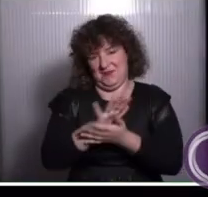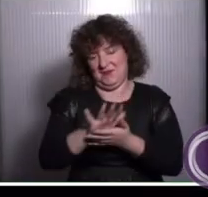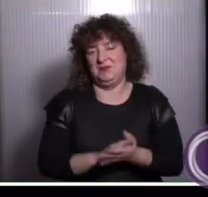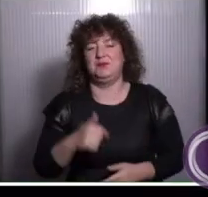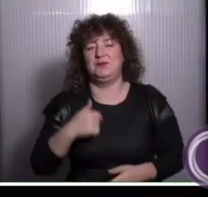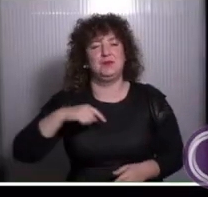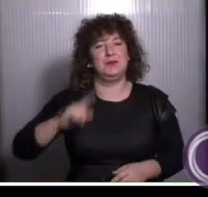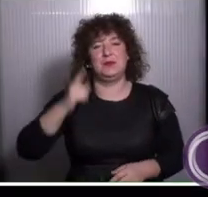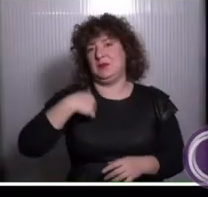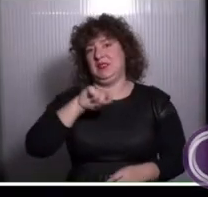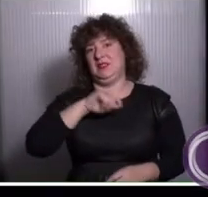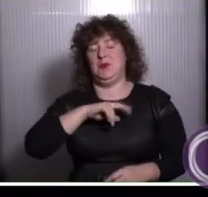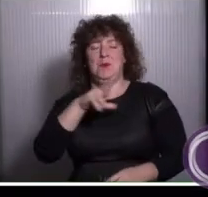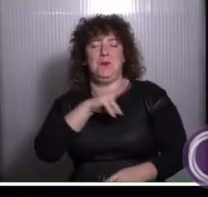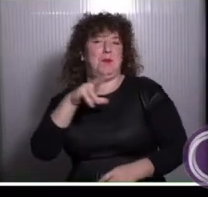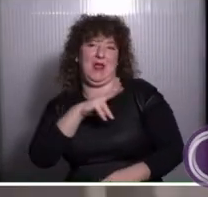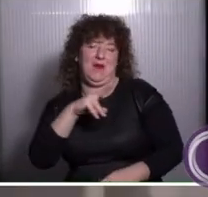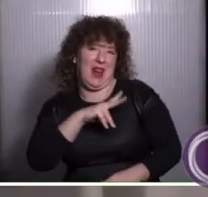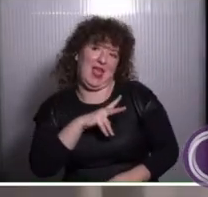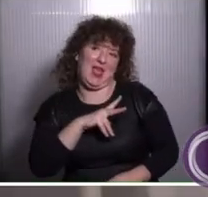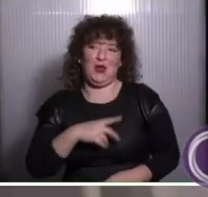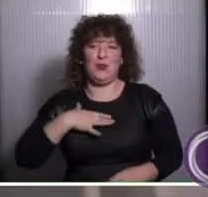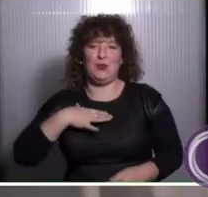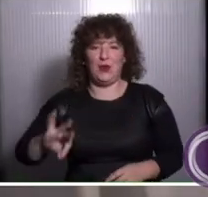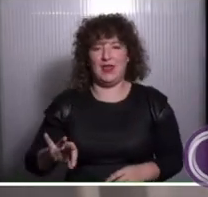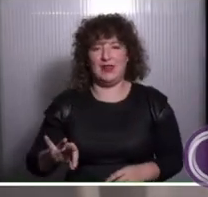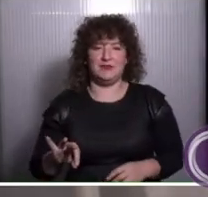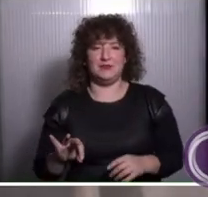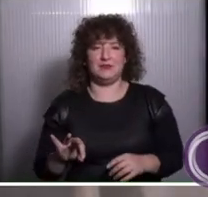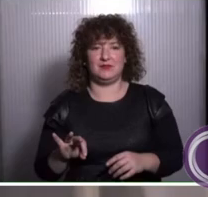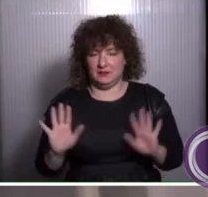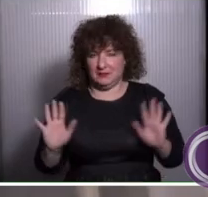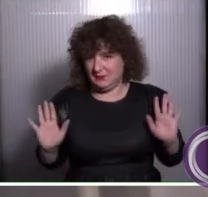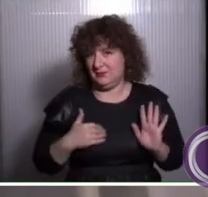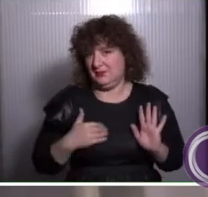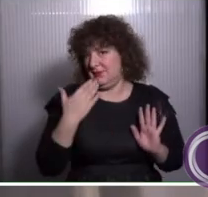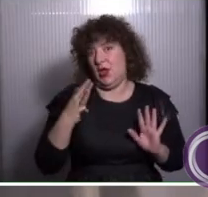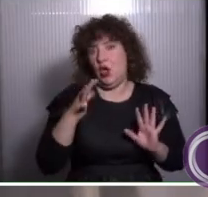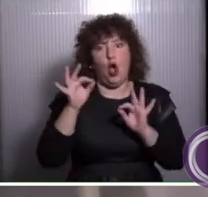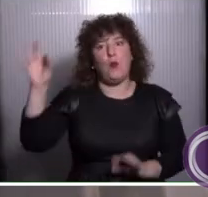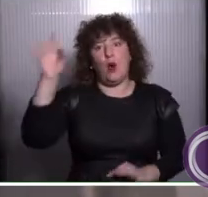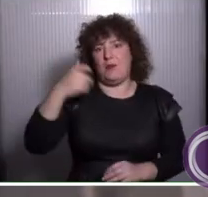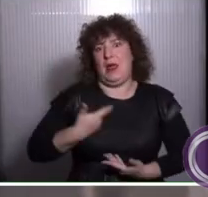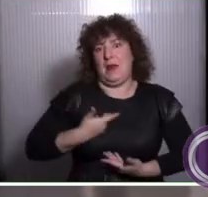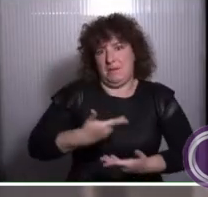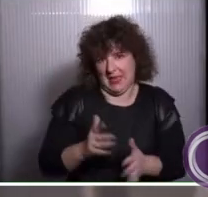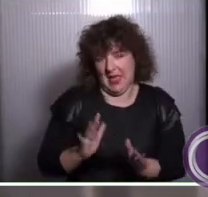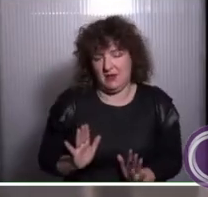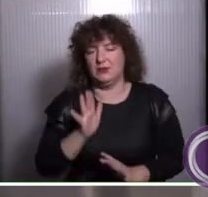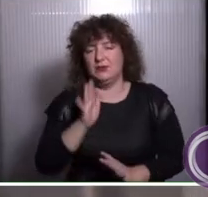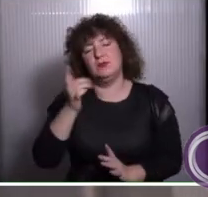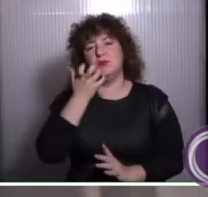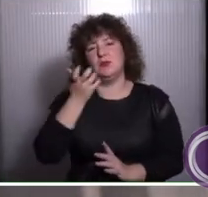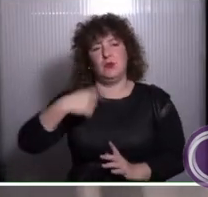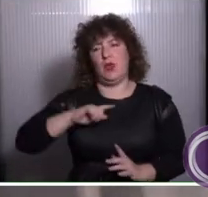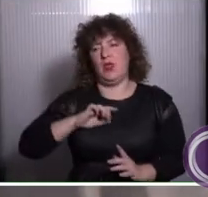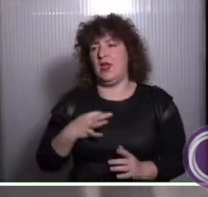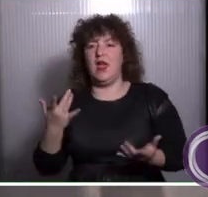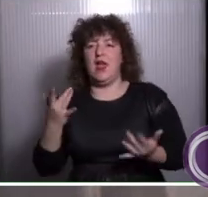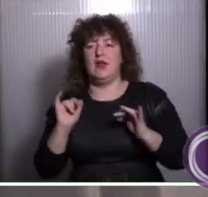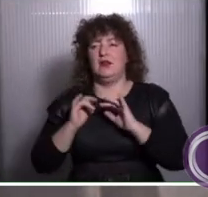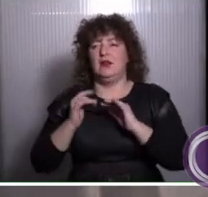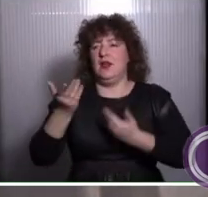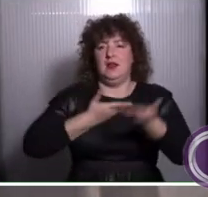en primer lugar, un privilegio poder compartir con bueno, agradecer a Podemos la invitación y poder compartir con todos vosotros y